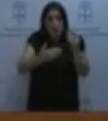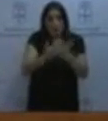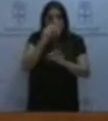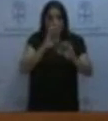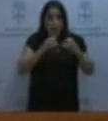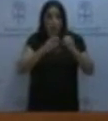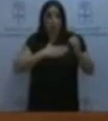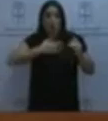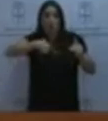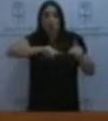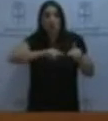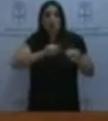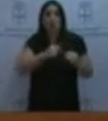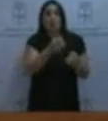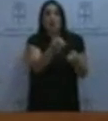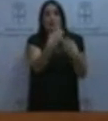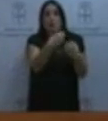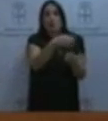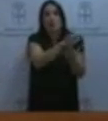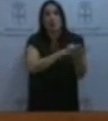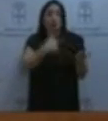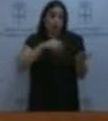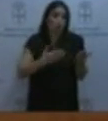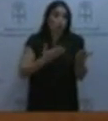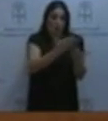grupo parlamentario ha recibido una información que habíamos solicitado